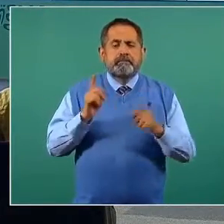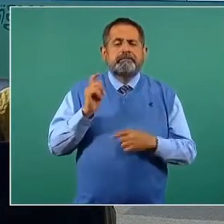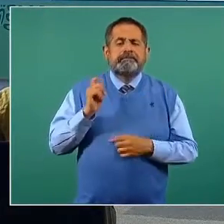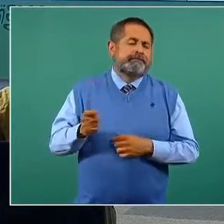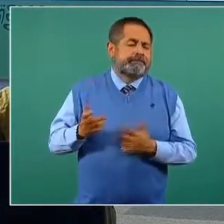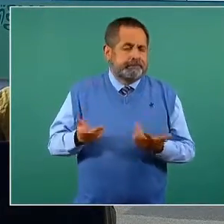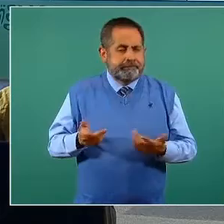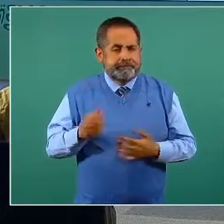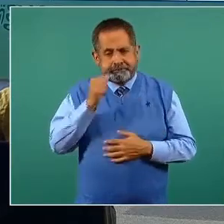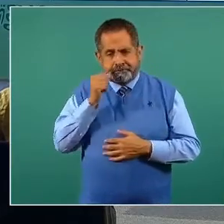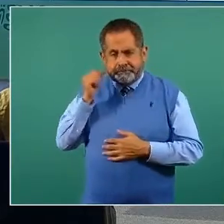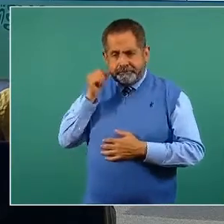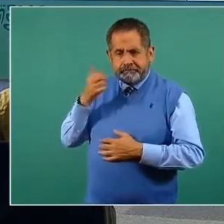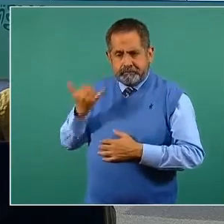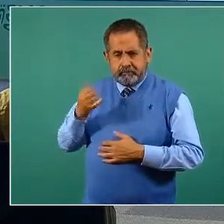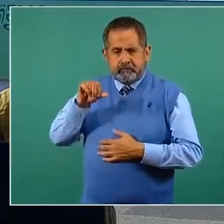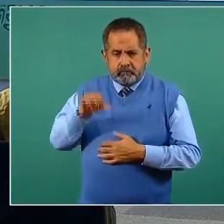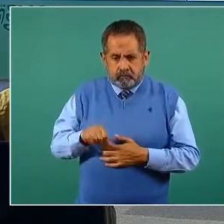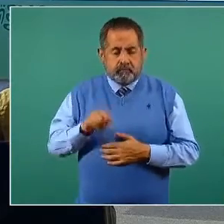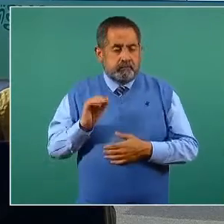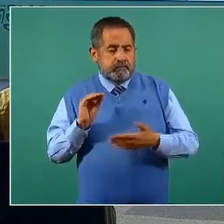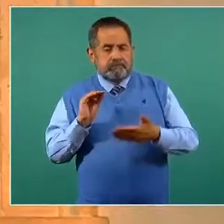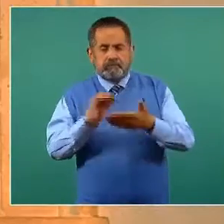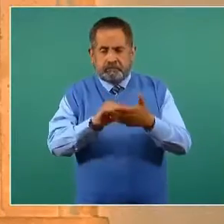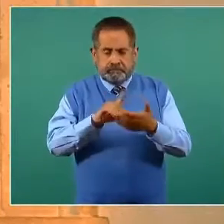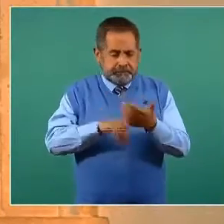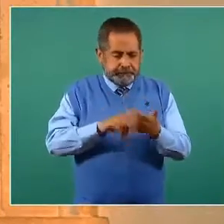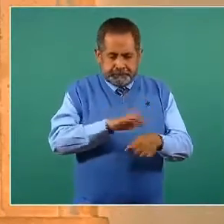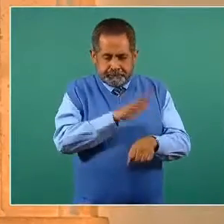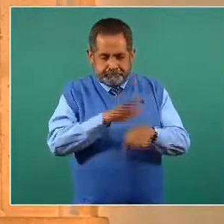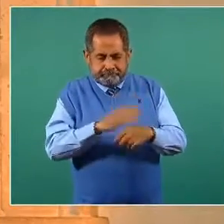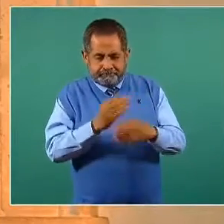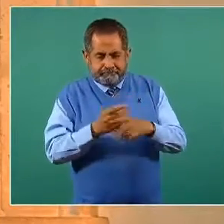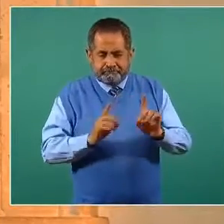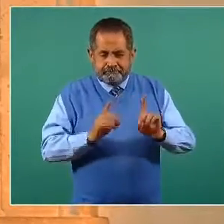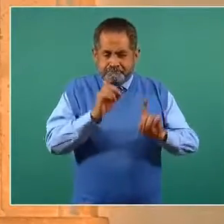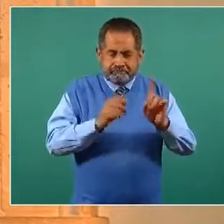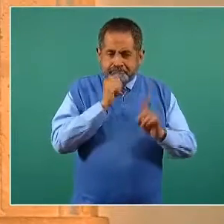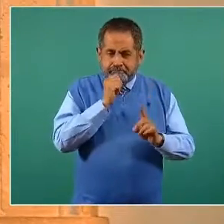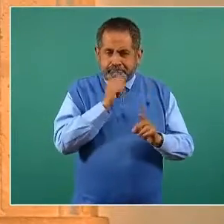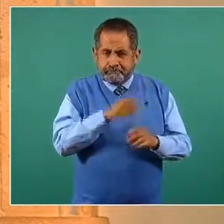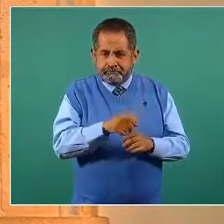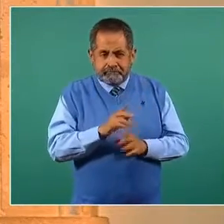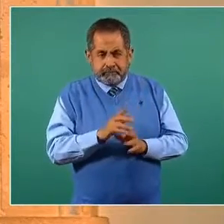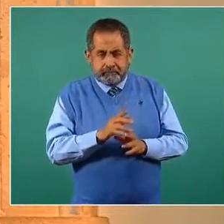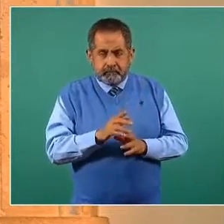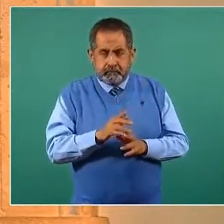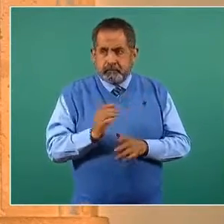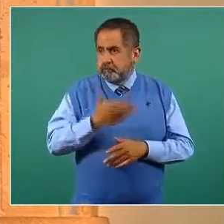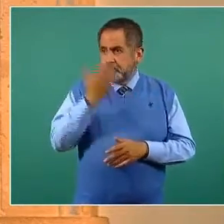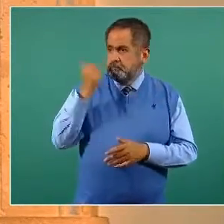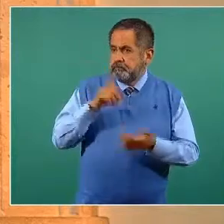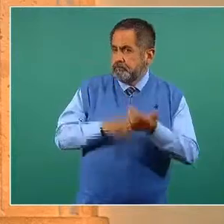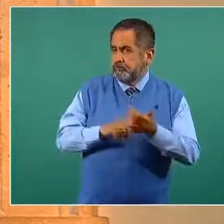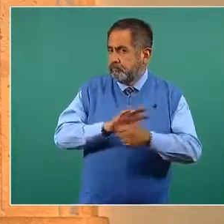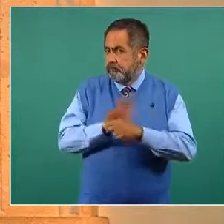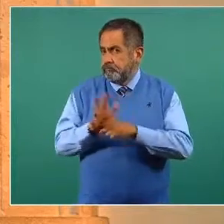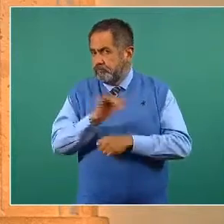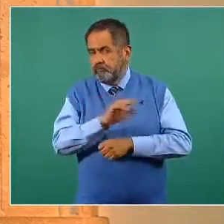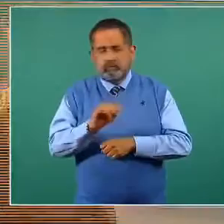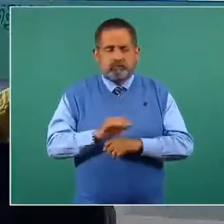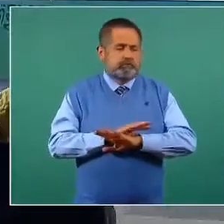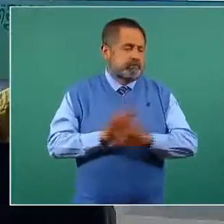ocurre entre ayer y hoy es que estas defunciones que tenían una clasificación de registro como todavía sospechosas,